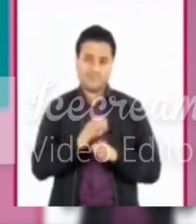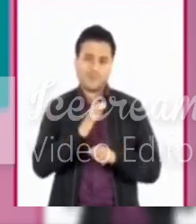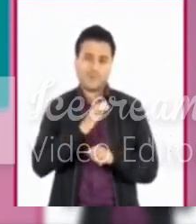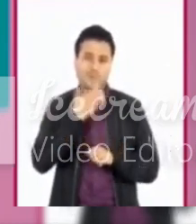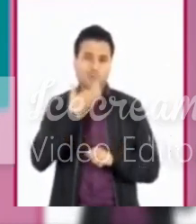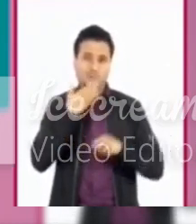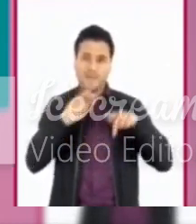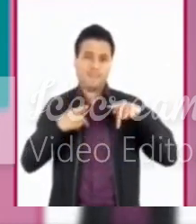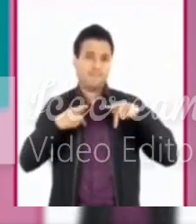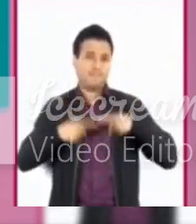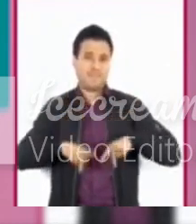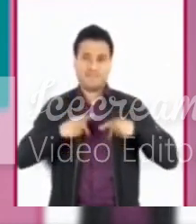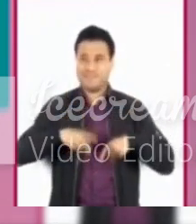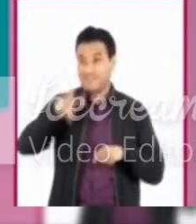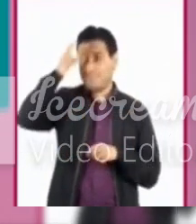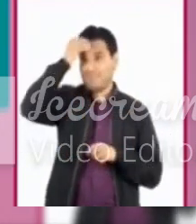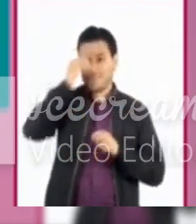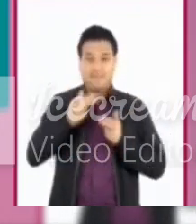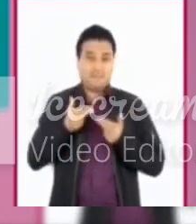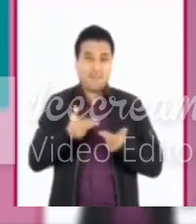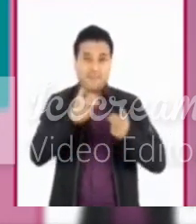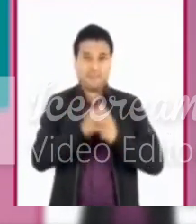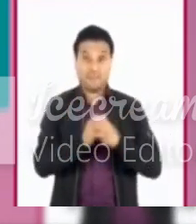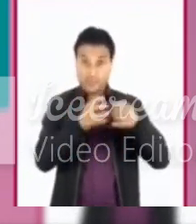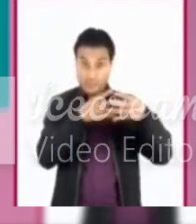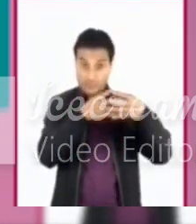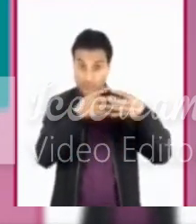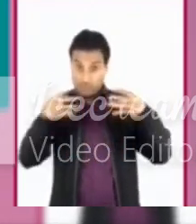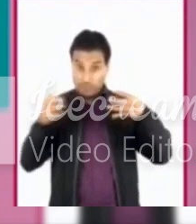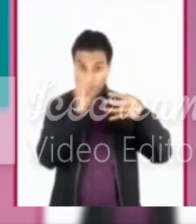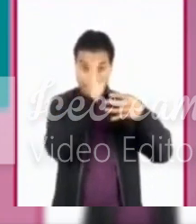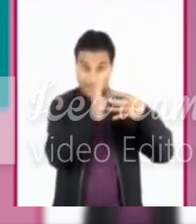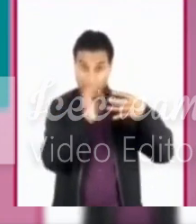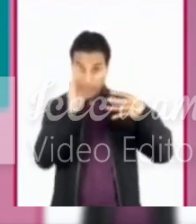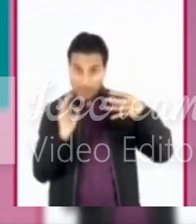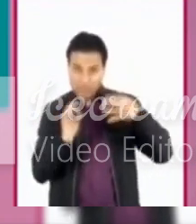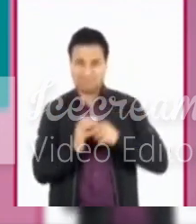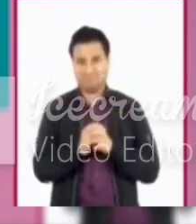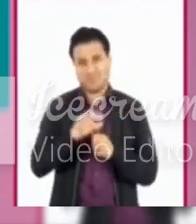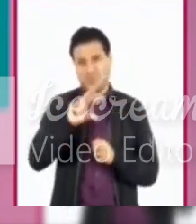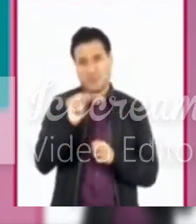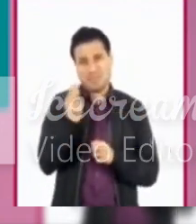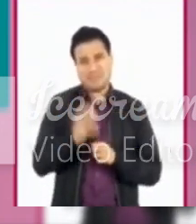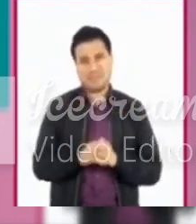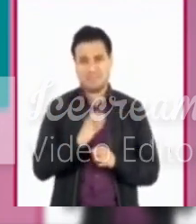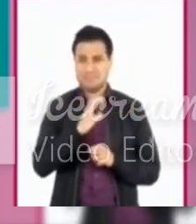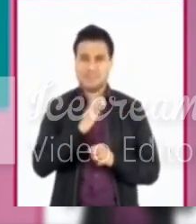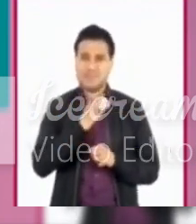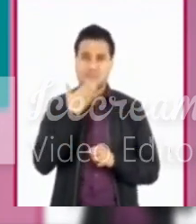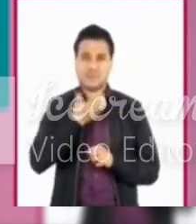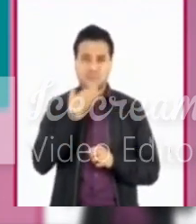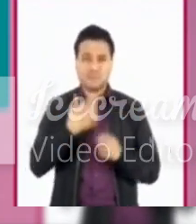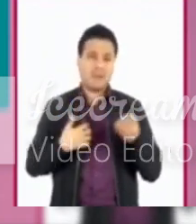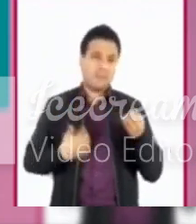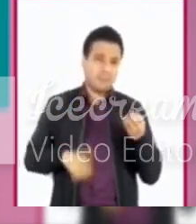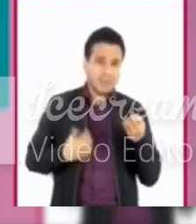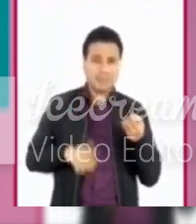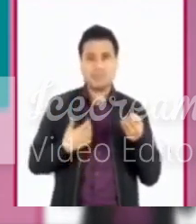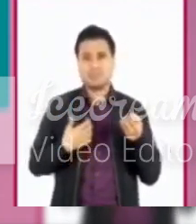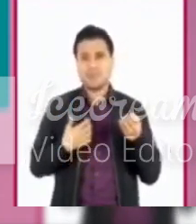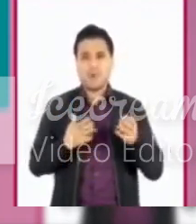en generación, sin necesidad de partituras, es decir, de manera oral, no formal y sin saber leer